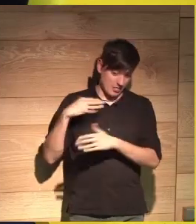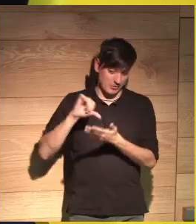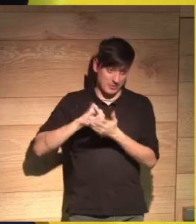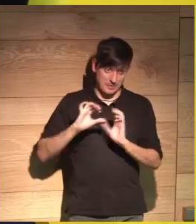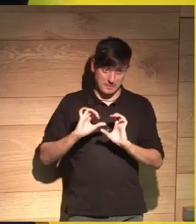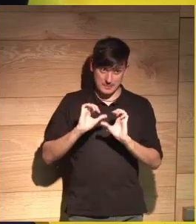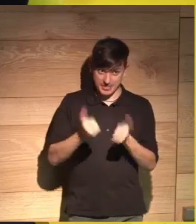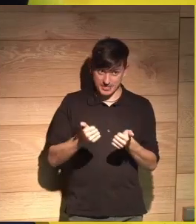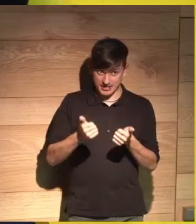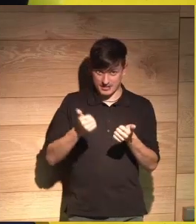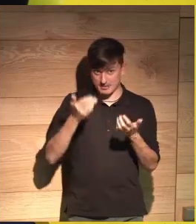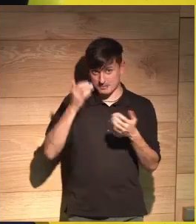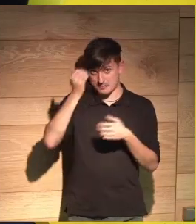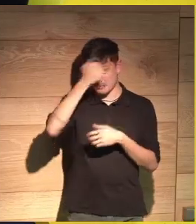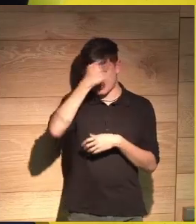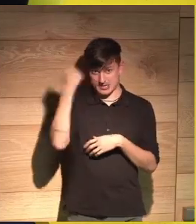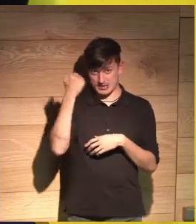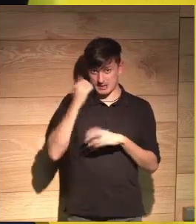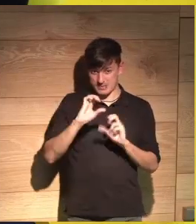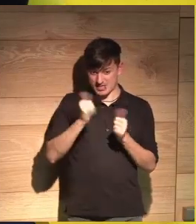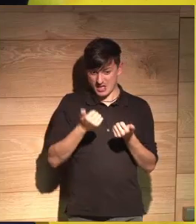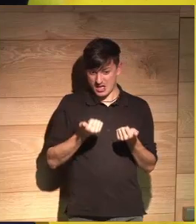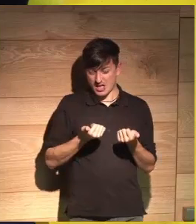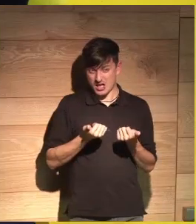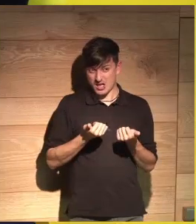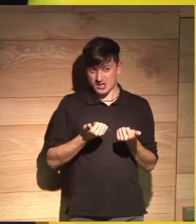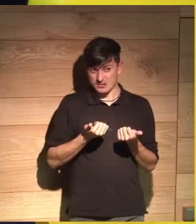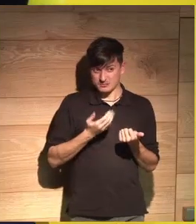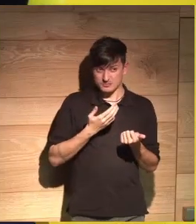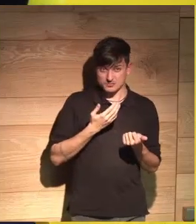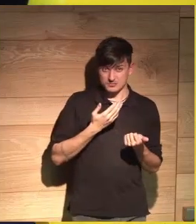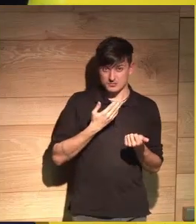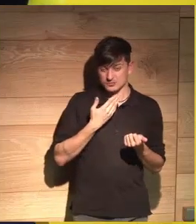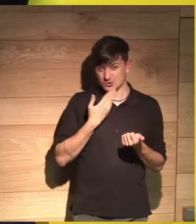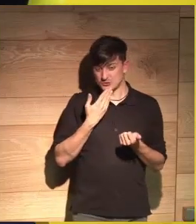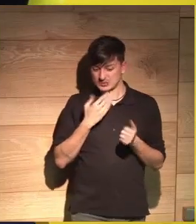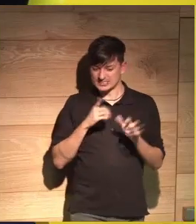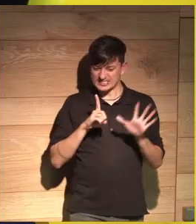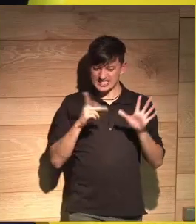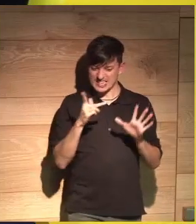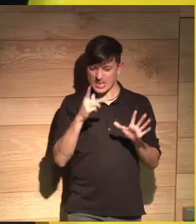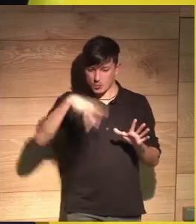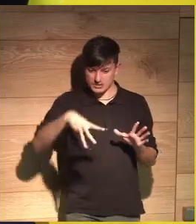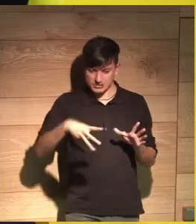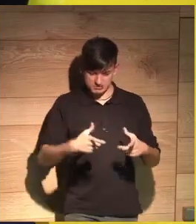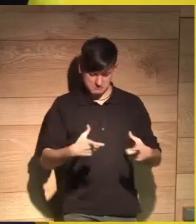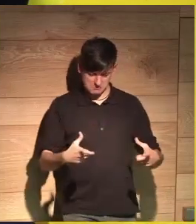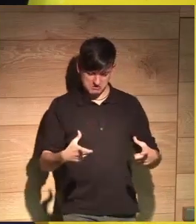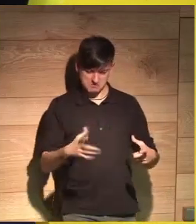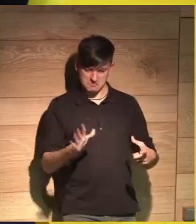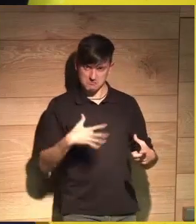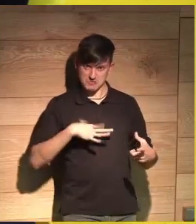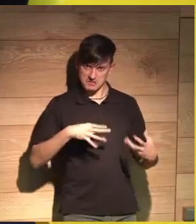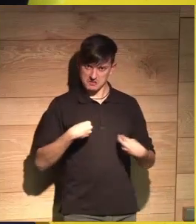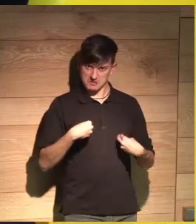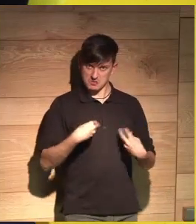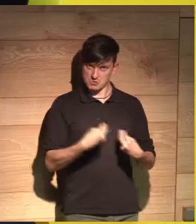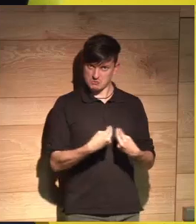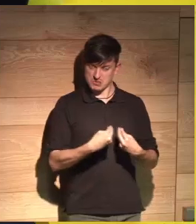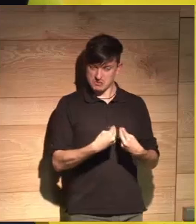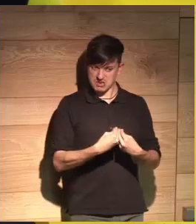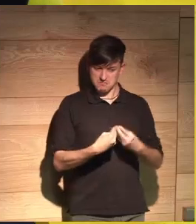el neolítico con pequeños viajes y normalmente tiene como seis kilómetros de manera que la gente pueden vivir juntos podemos vivir juntos que algunos